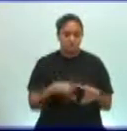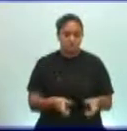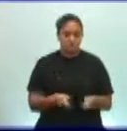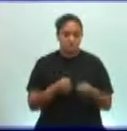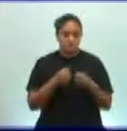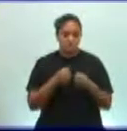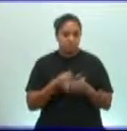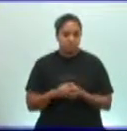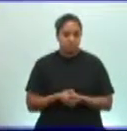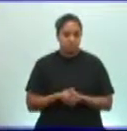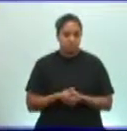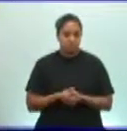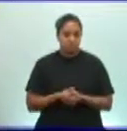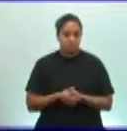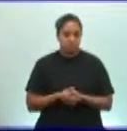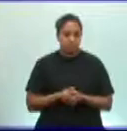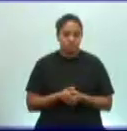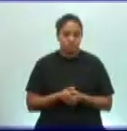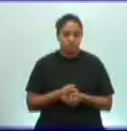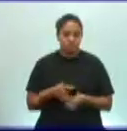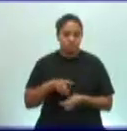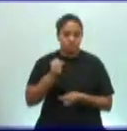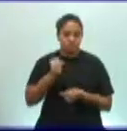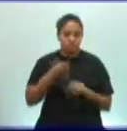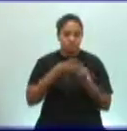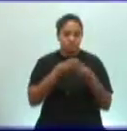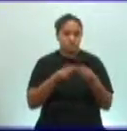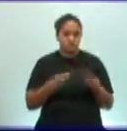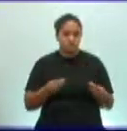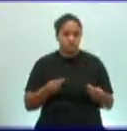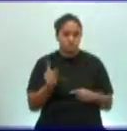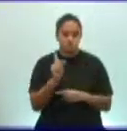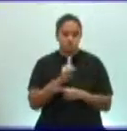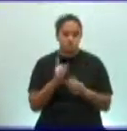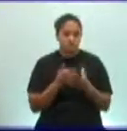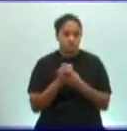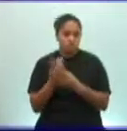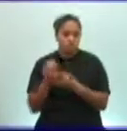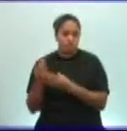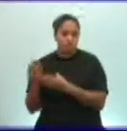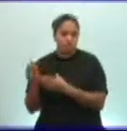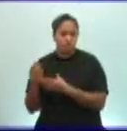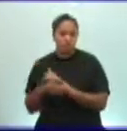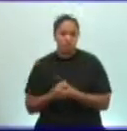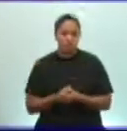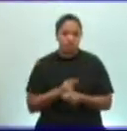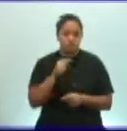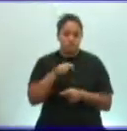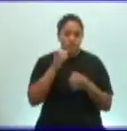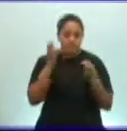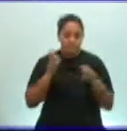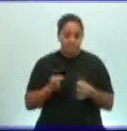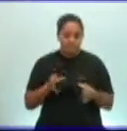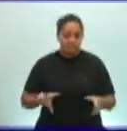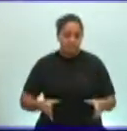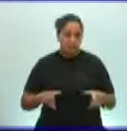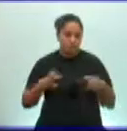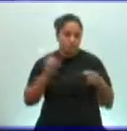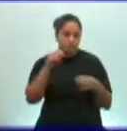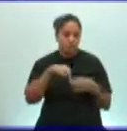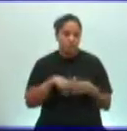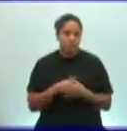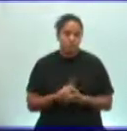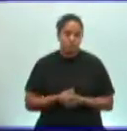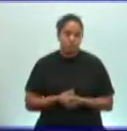y subirlos arriba y derramarlos no en el jardín, sino en el pozo mismo. Viólo un anciano y con su